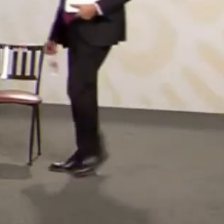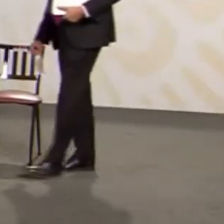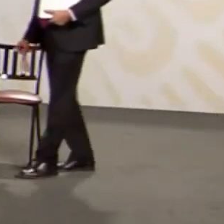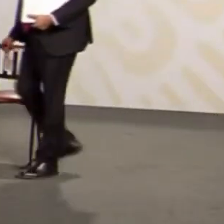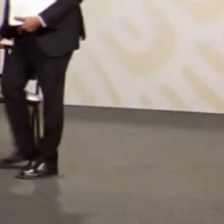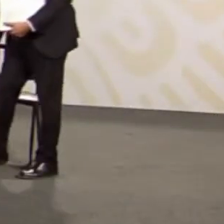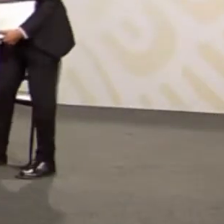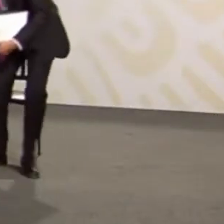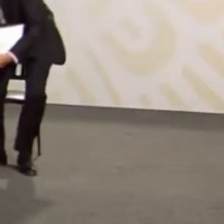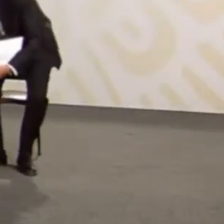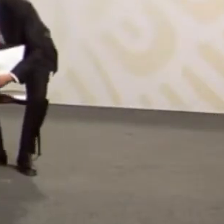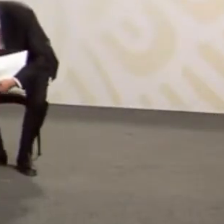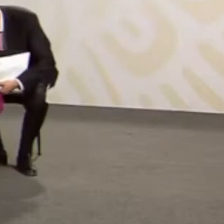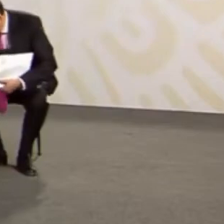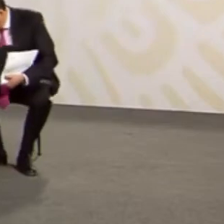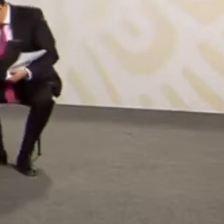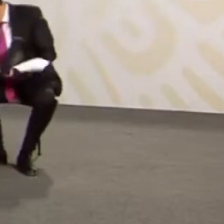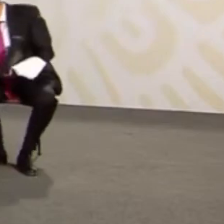Bueno, vamos a